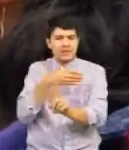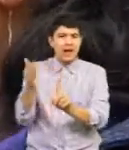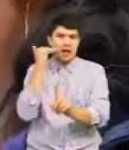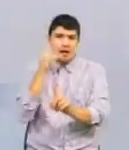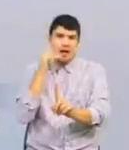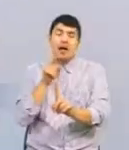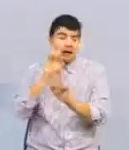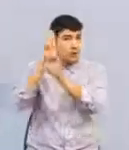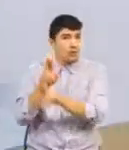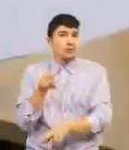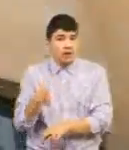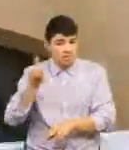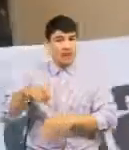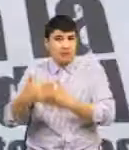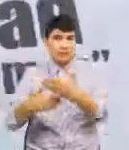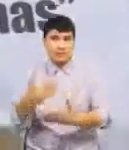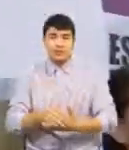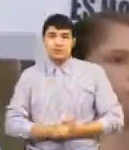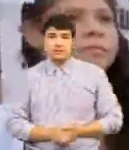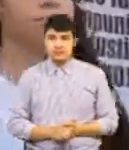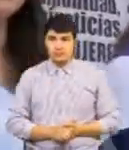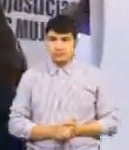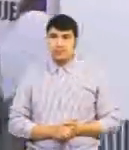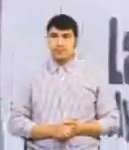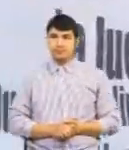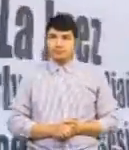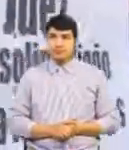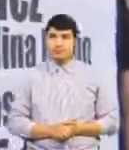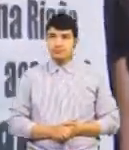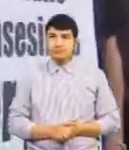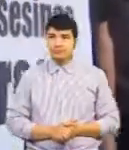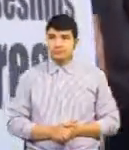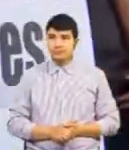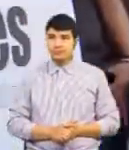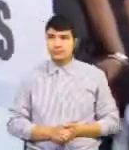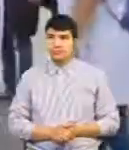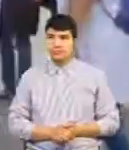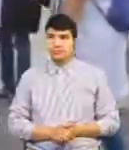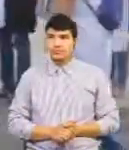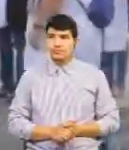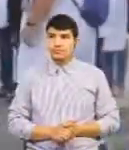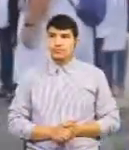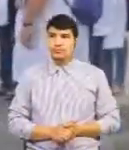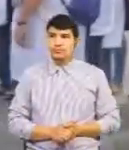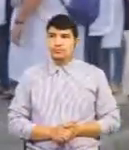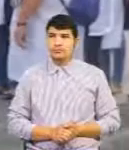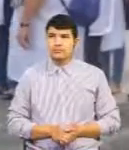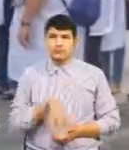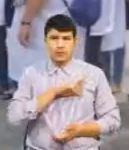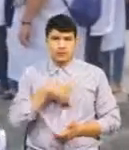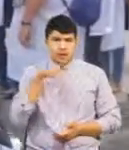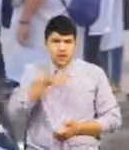la decisión de la juez al omitir varios elementos para proferir la condena, según lo manifestaron. Radicamos aquí fue una